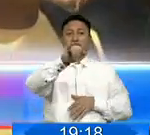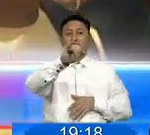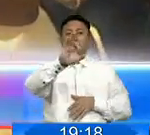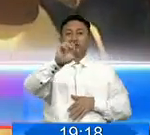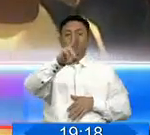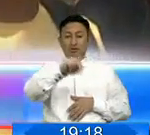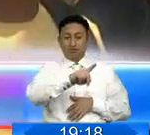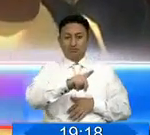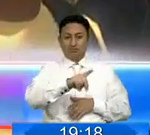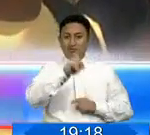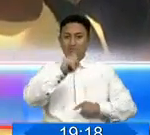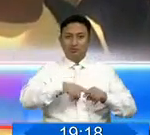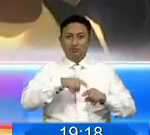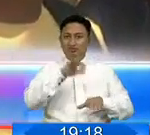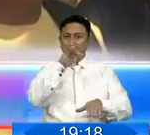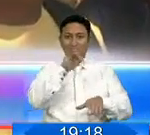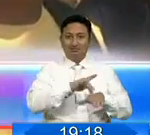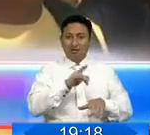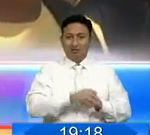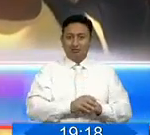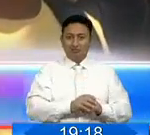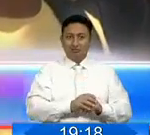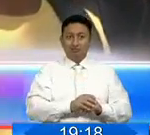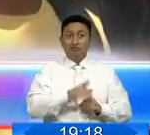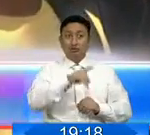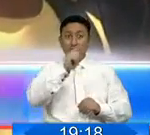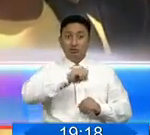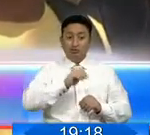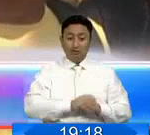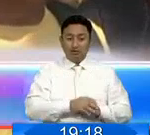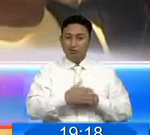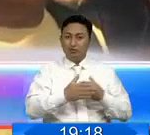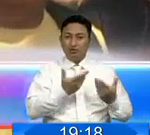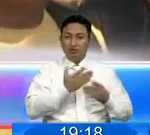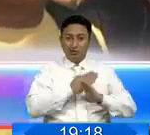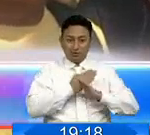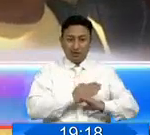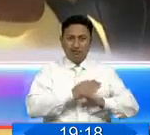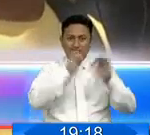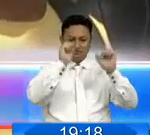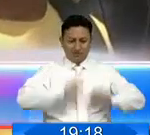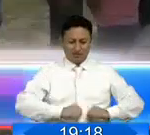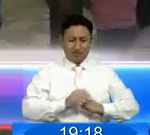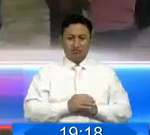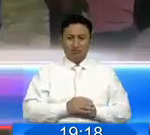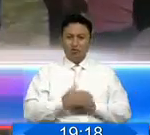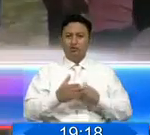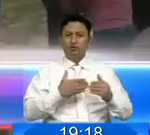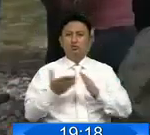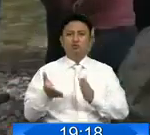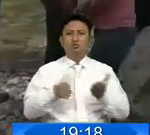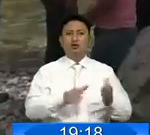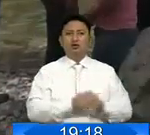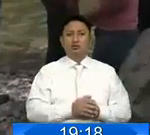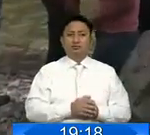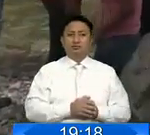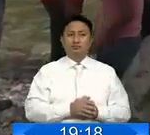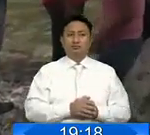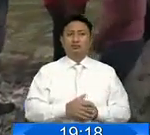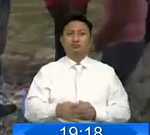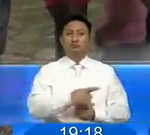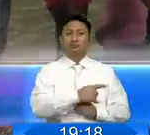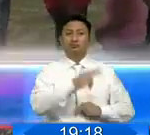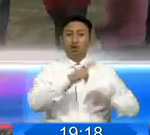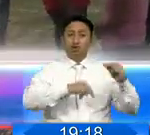para nosotros. Y si es que hay que pintarle de rojo ese río, lo pintaremos. Moriremos juntos. Permitir que la infraestructura